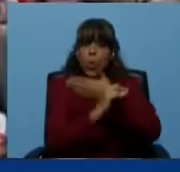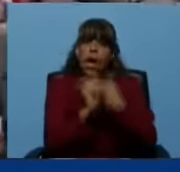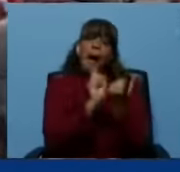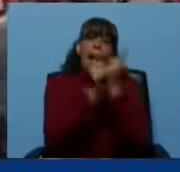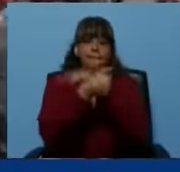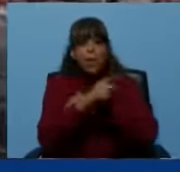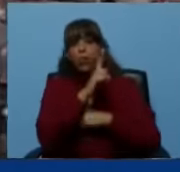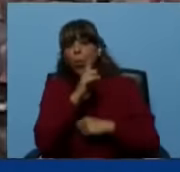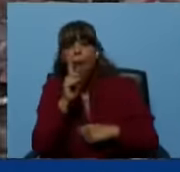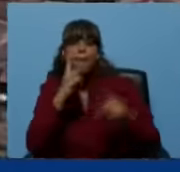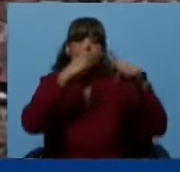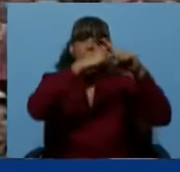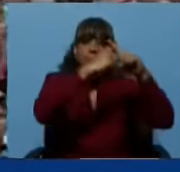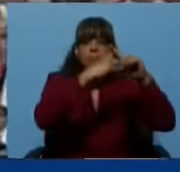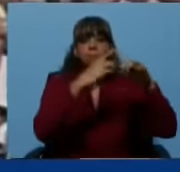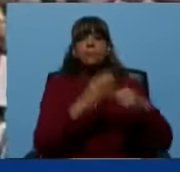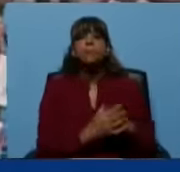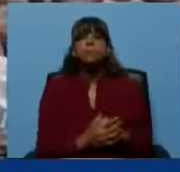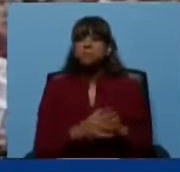X. Todas.